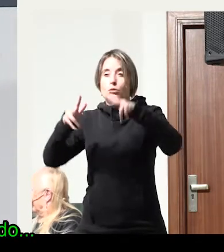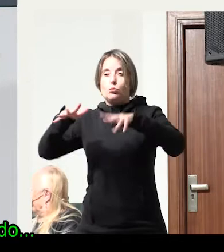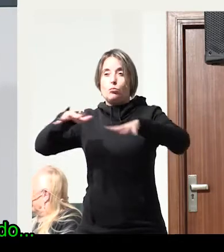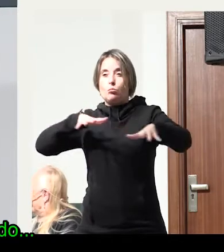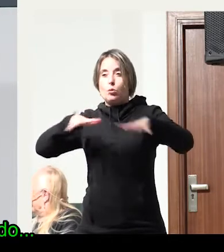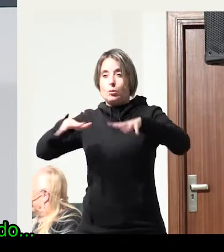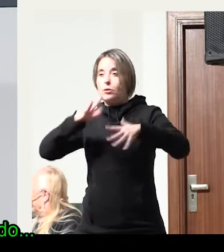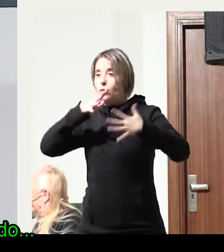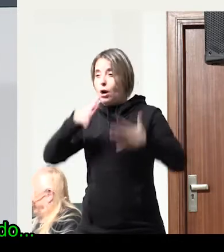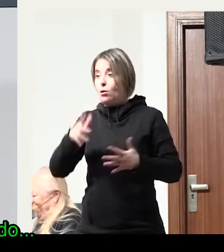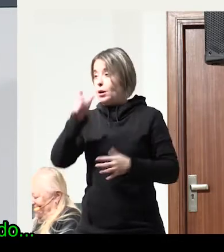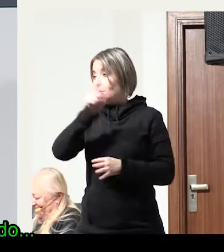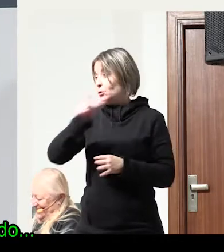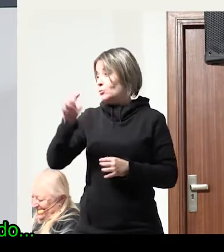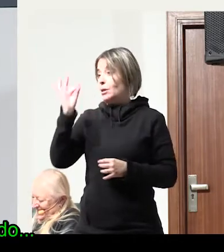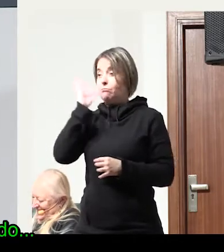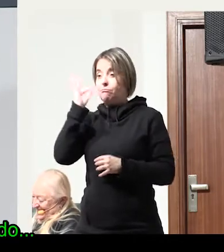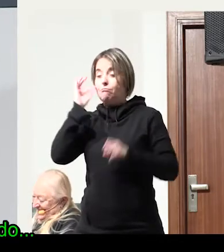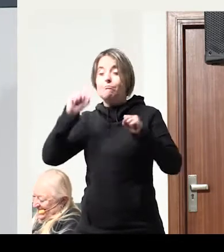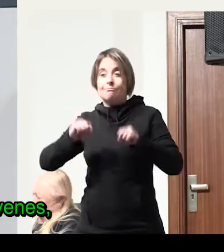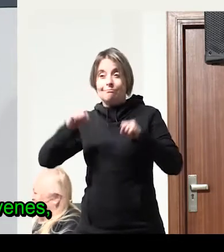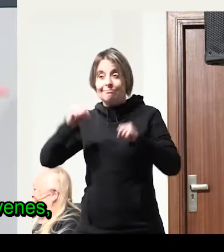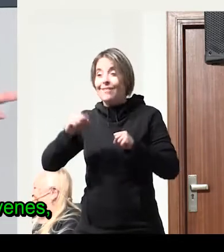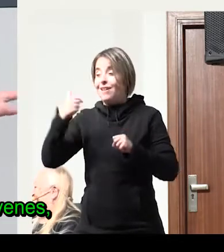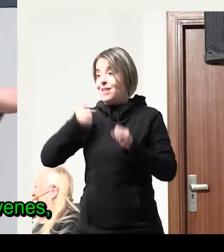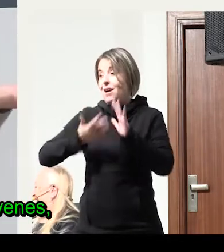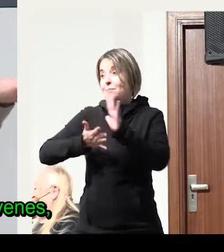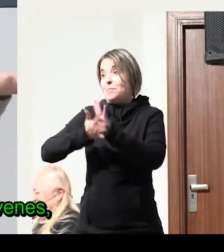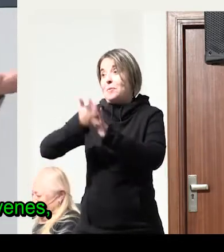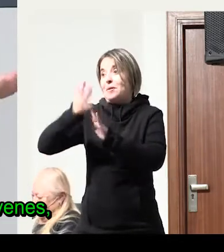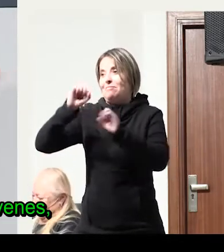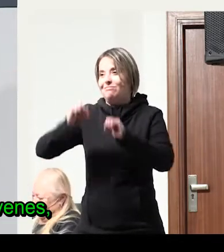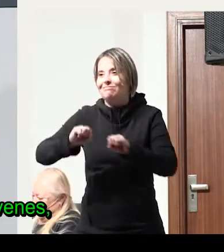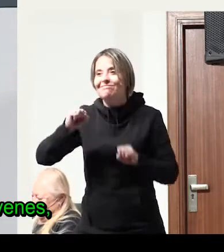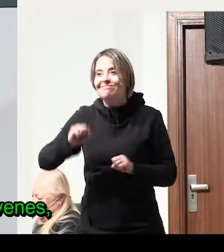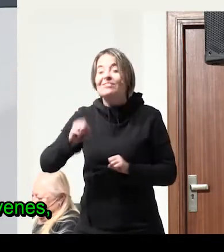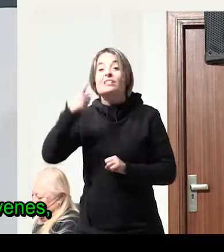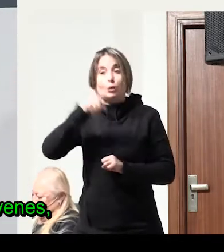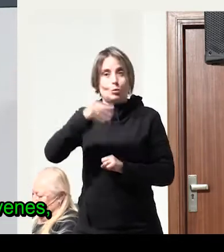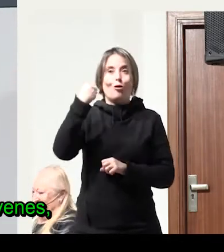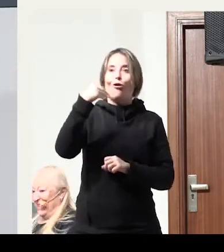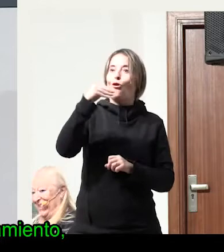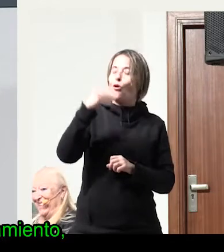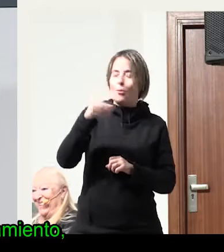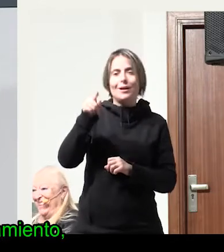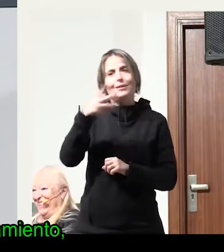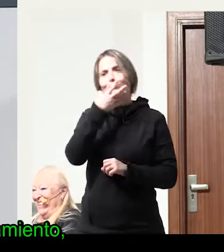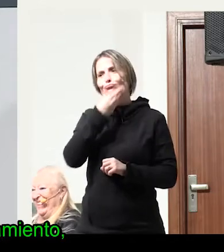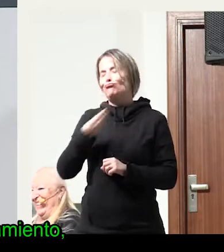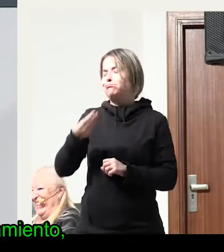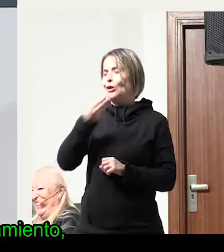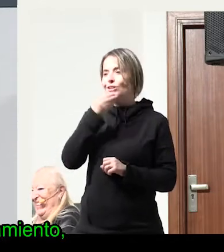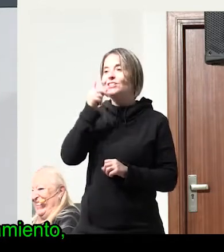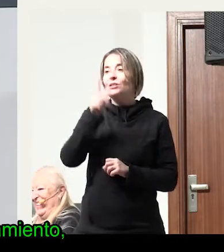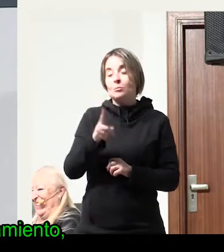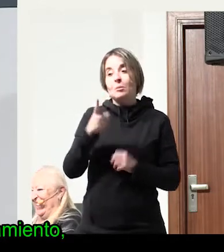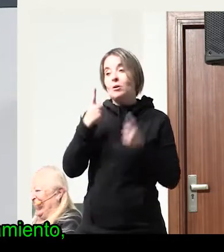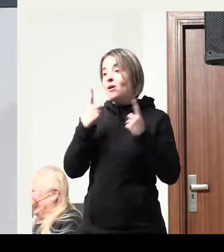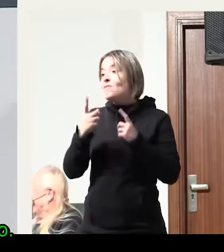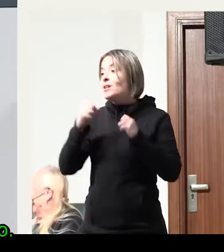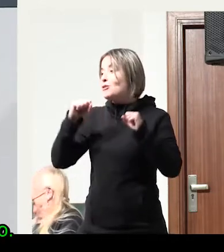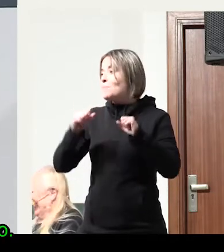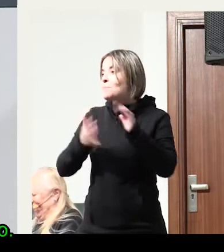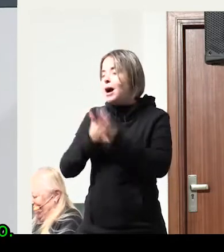¿no?, mujeres que vamos envejeciendo, también hay muchas mujeres jóvenes, lo cual es precioso, pero pues necesitamos como hacer un